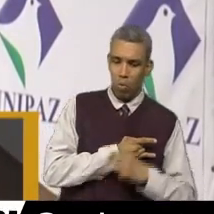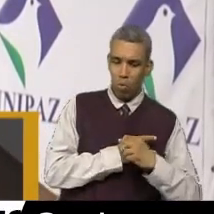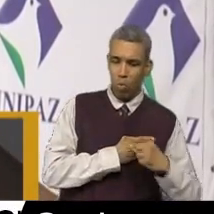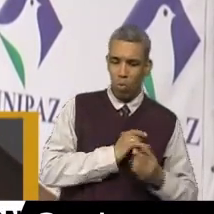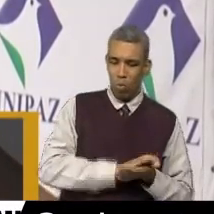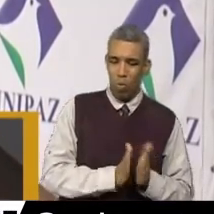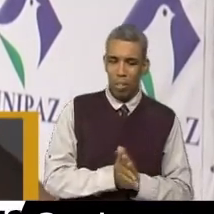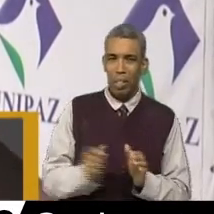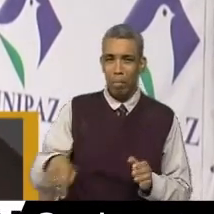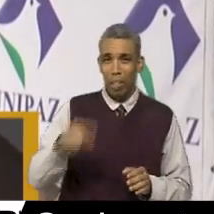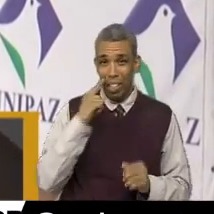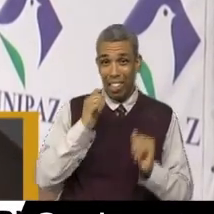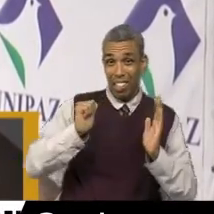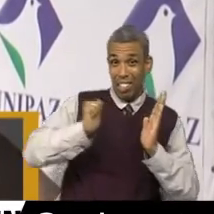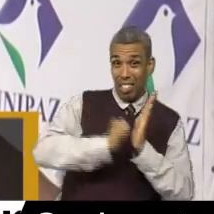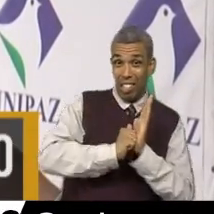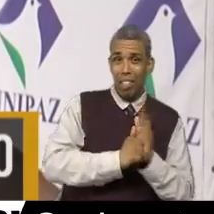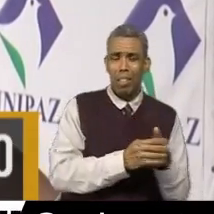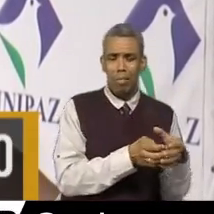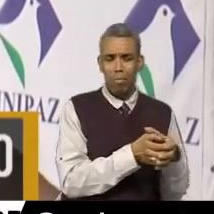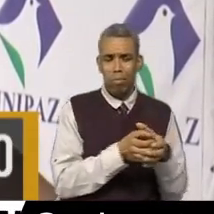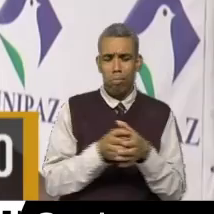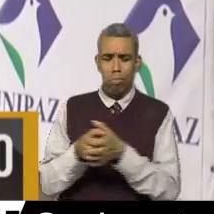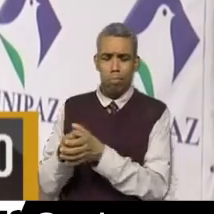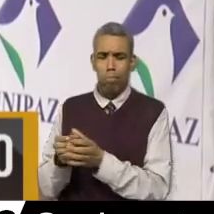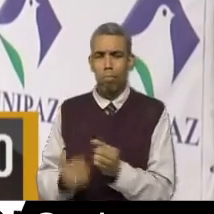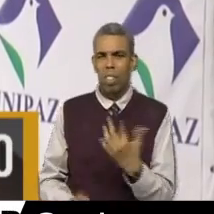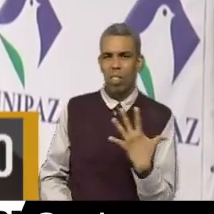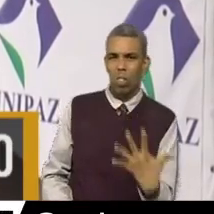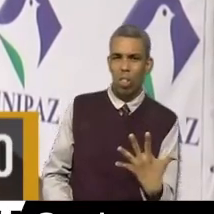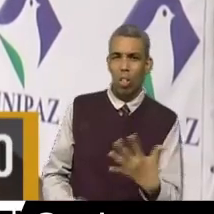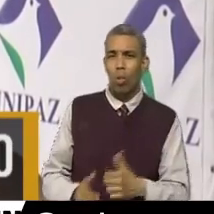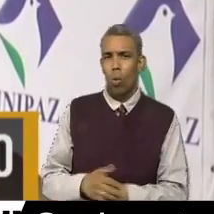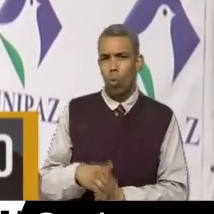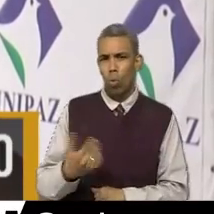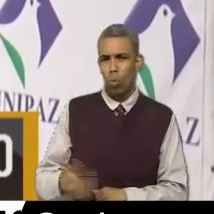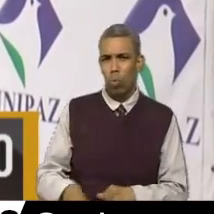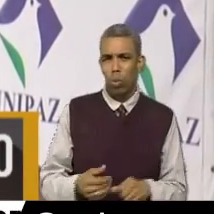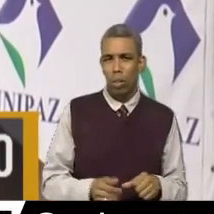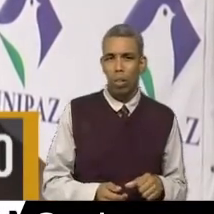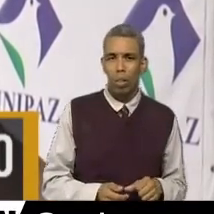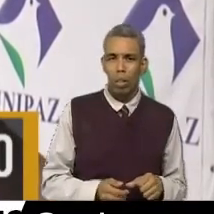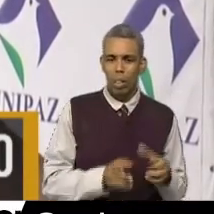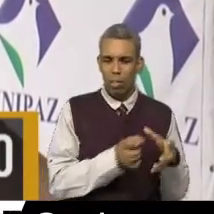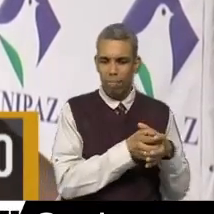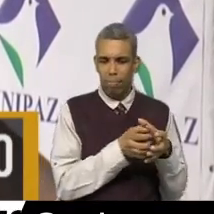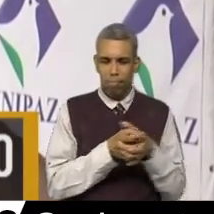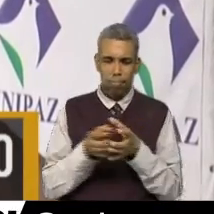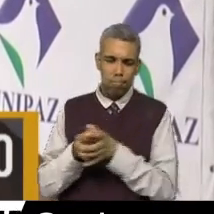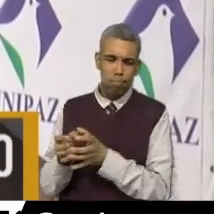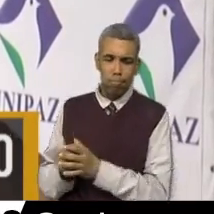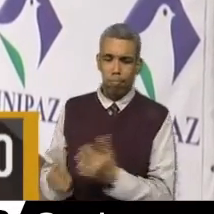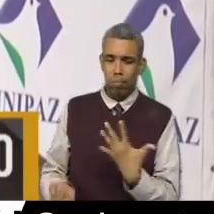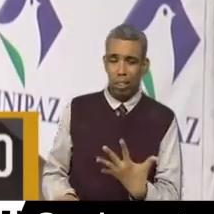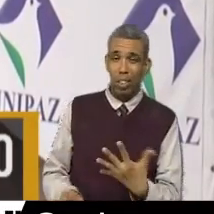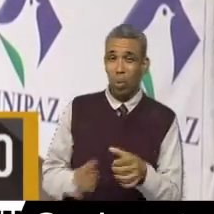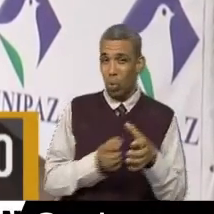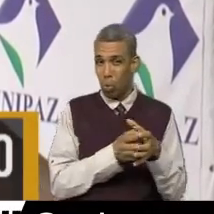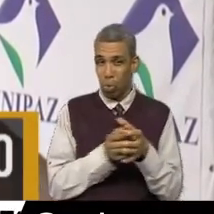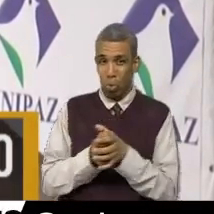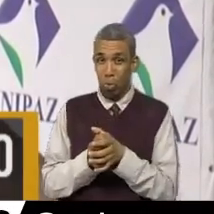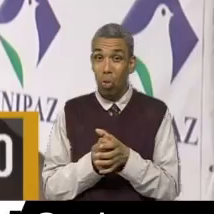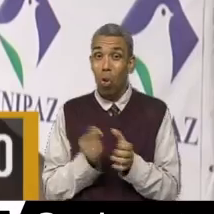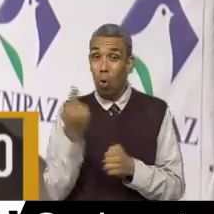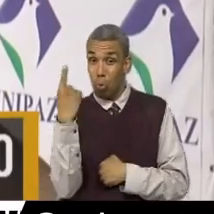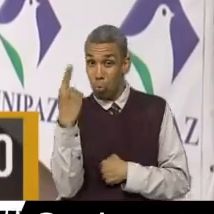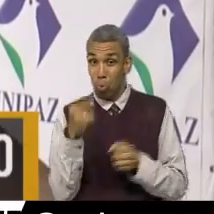una presencia, más de 80 investigadores reconocidos. Es un trabajo y es el trabajo de territorio, porque ahí hay un grupo que trabaja en trabajo social y comunicación